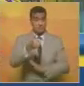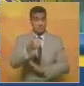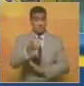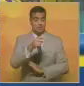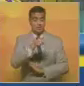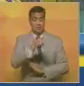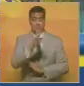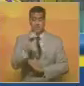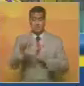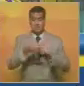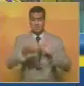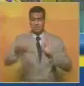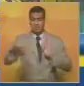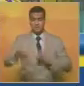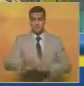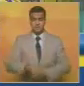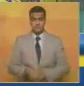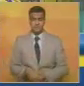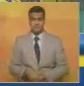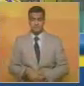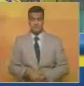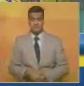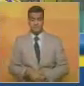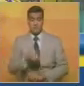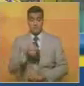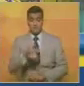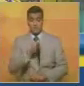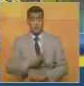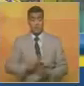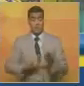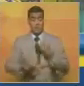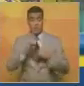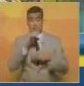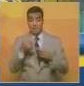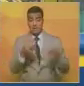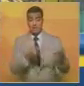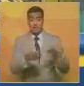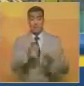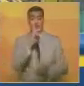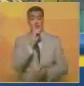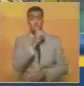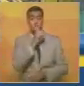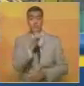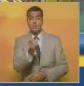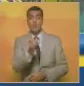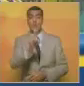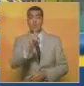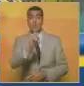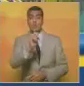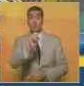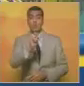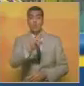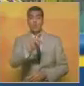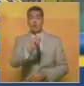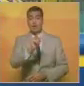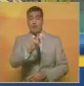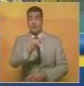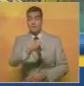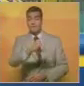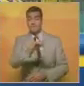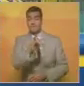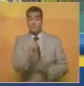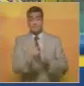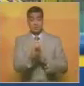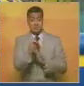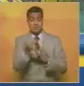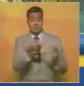los 100 kilómetros. Esto contaminó el río Guarapiche, que es el principal